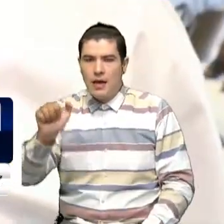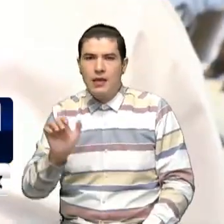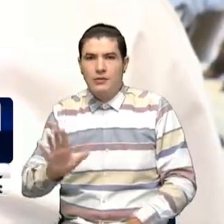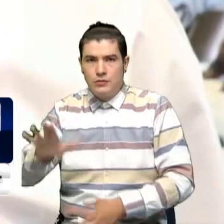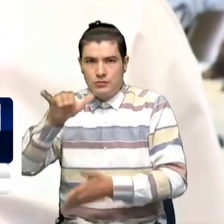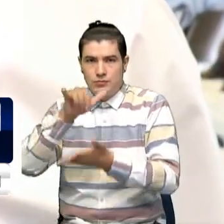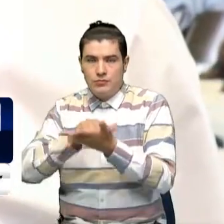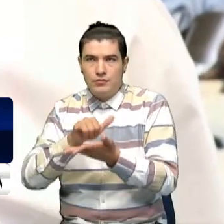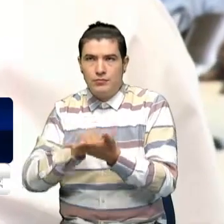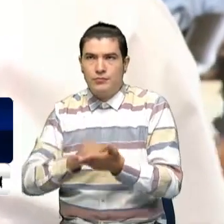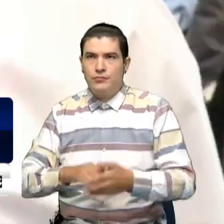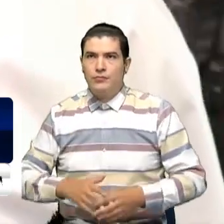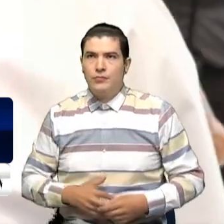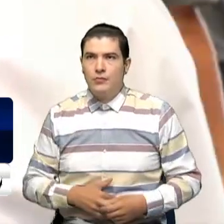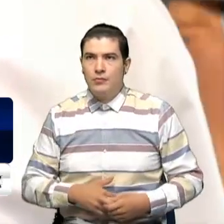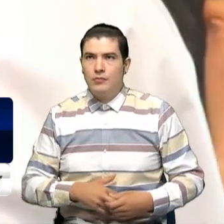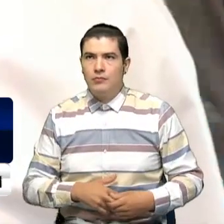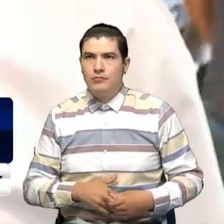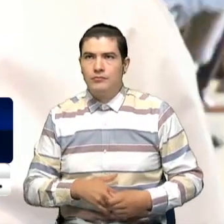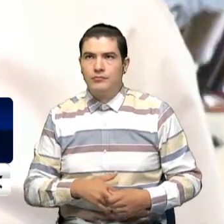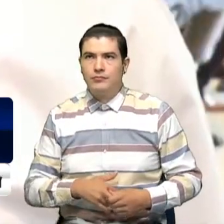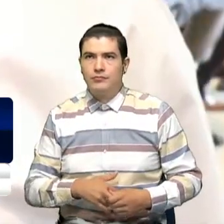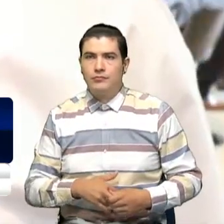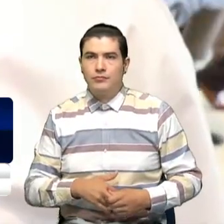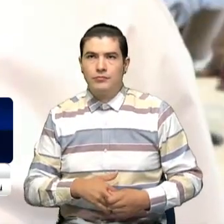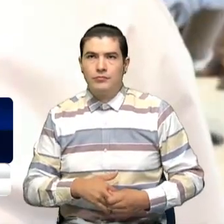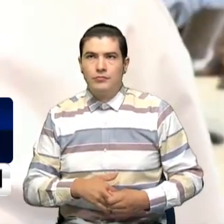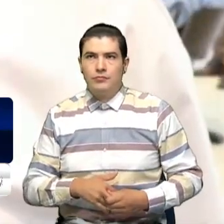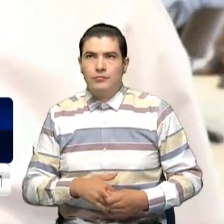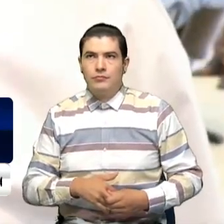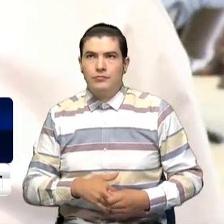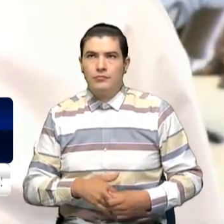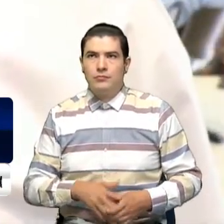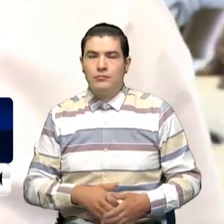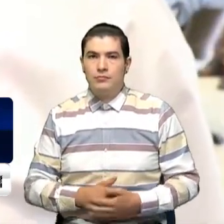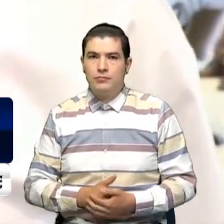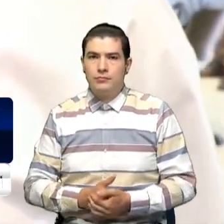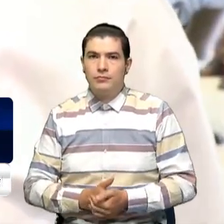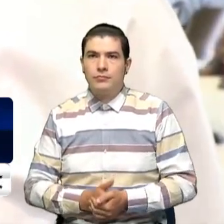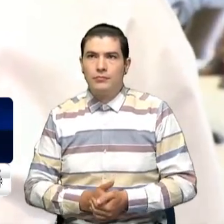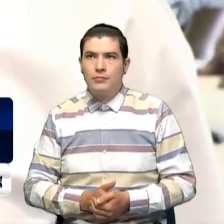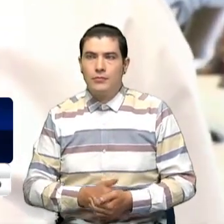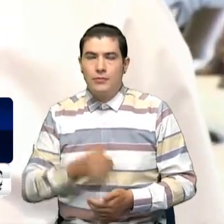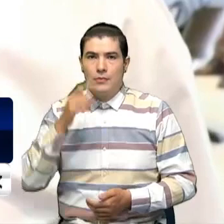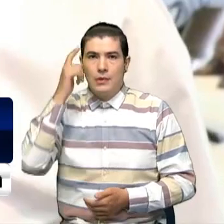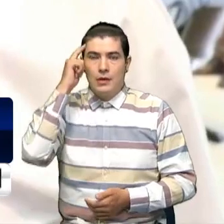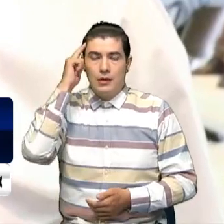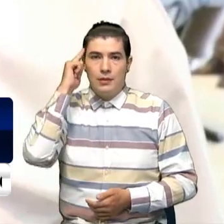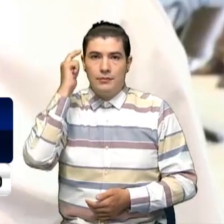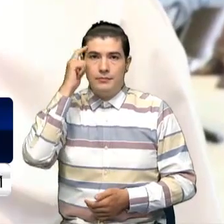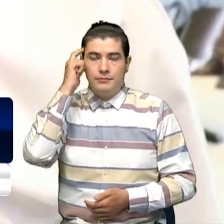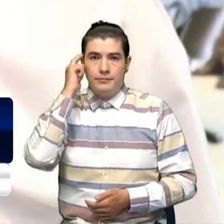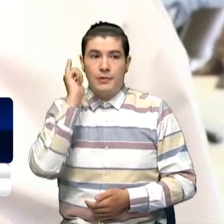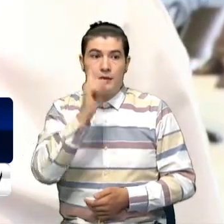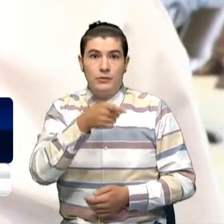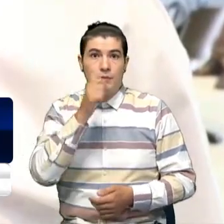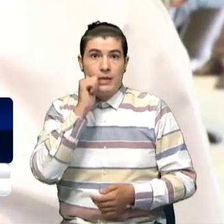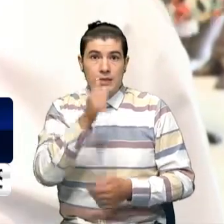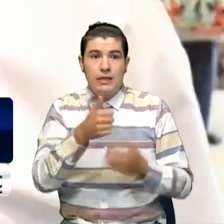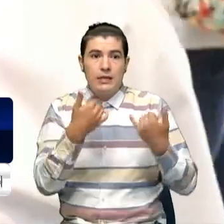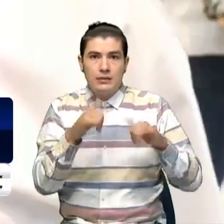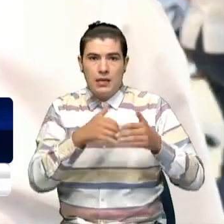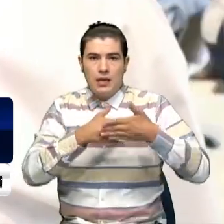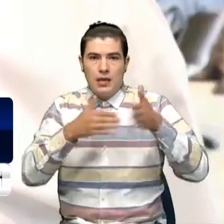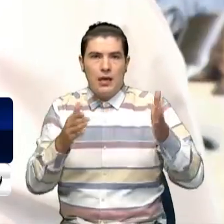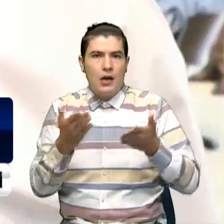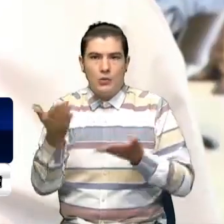desmonte de la estructura provisional del puente norte. A partir de mañana ya quedará abierta la